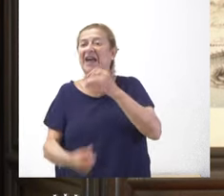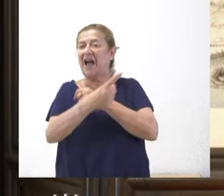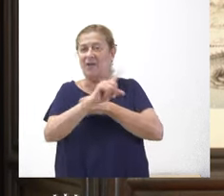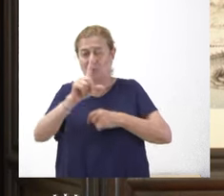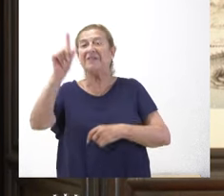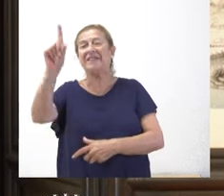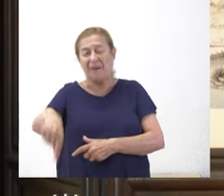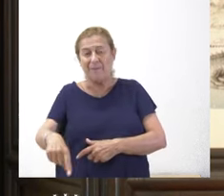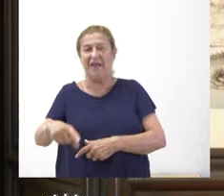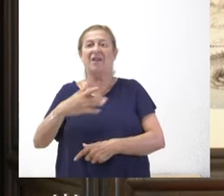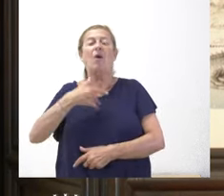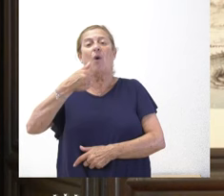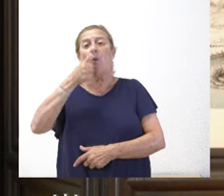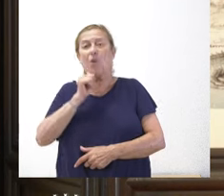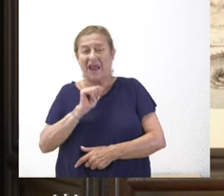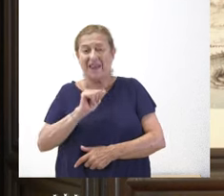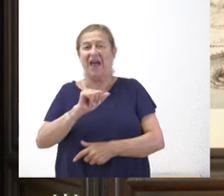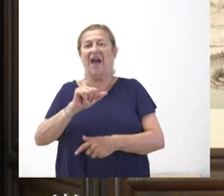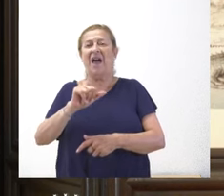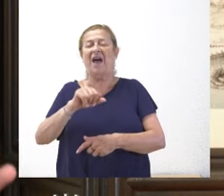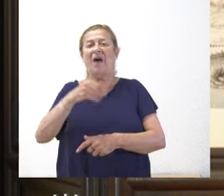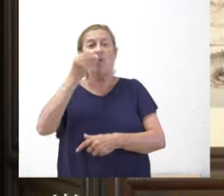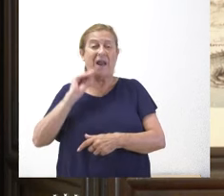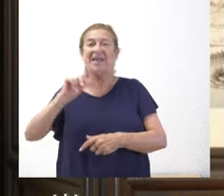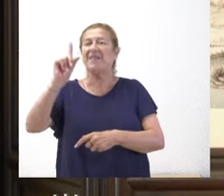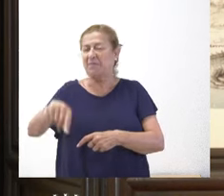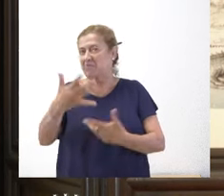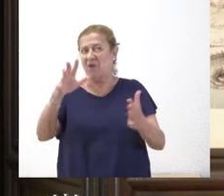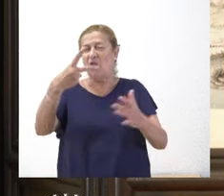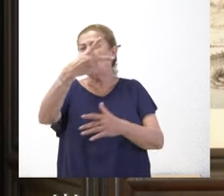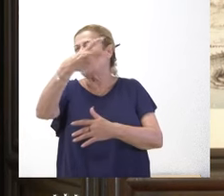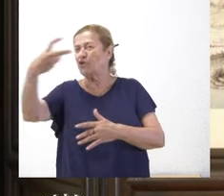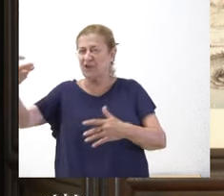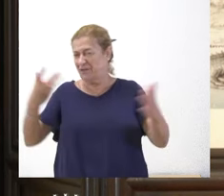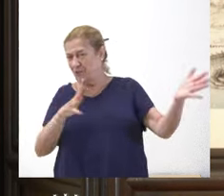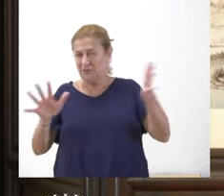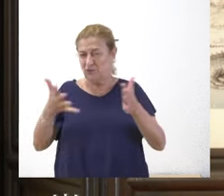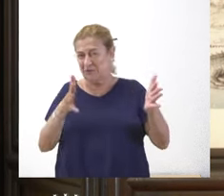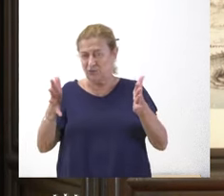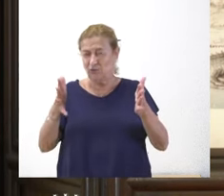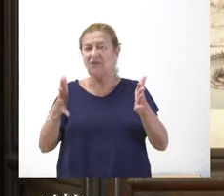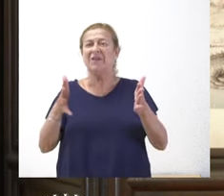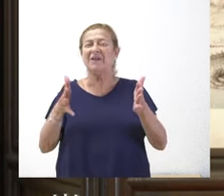También ucranianos estamos en torno a los 200 aproximadamente